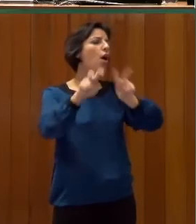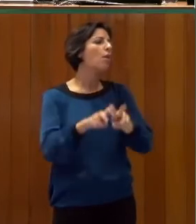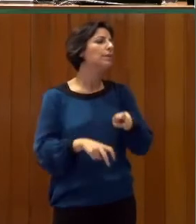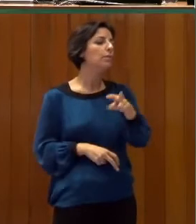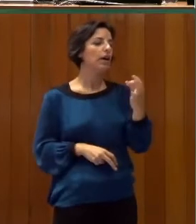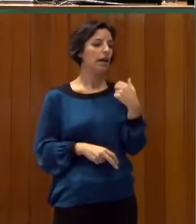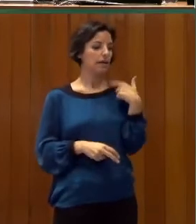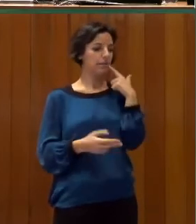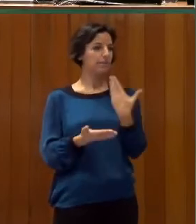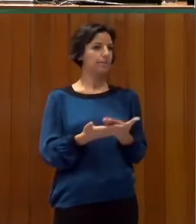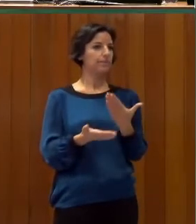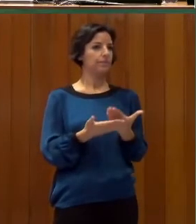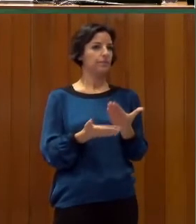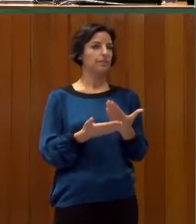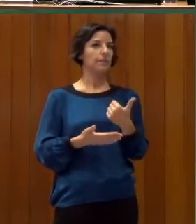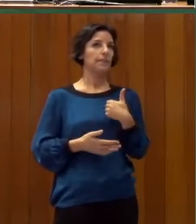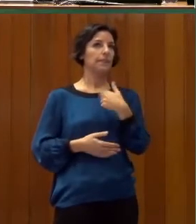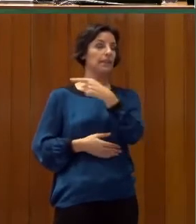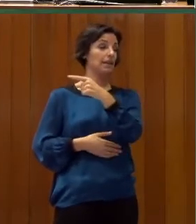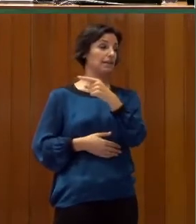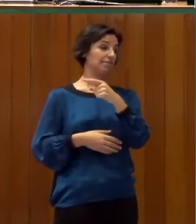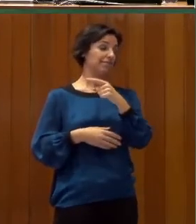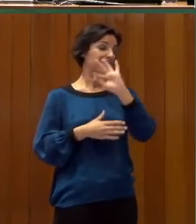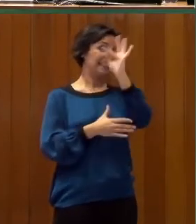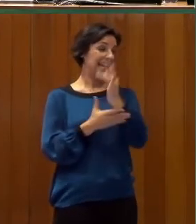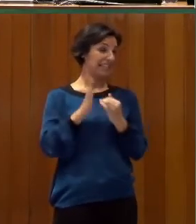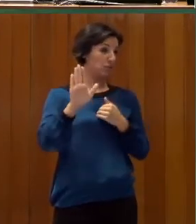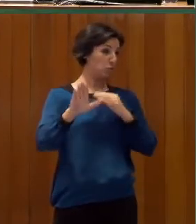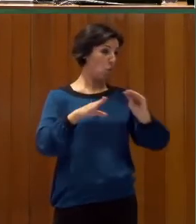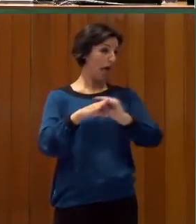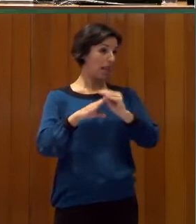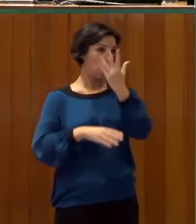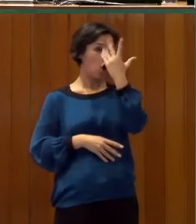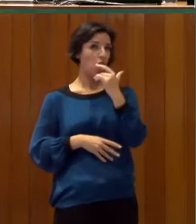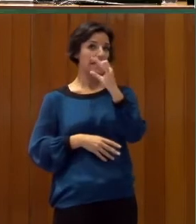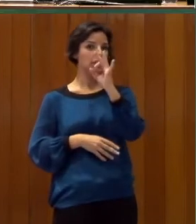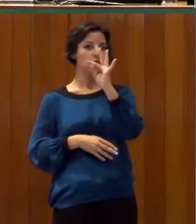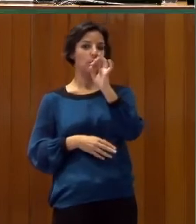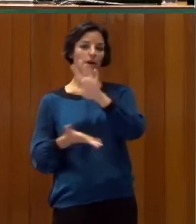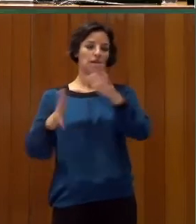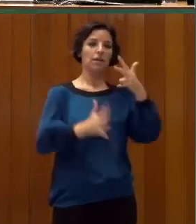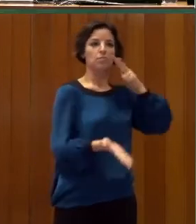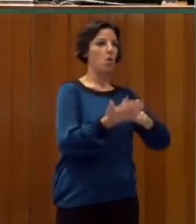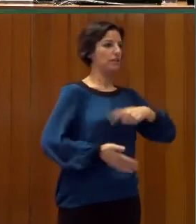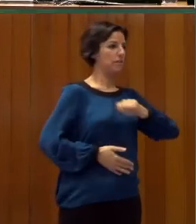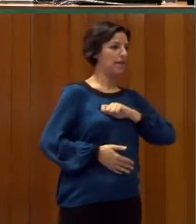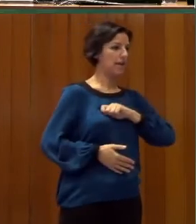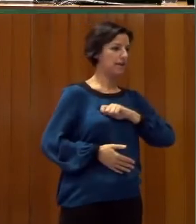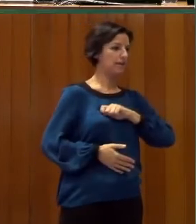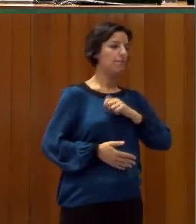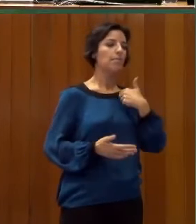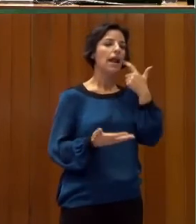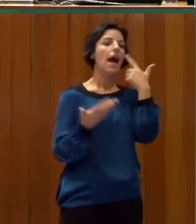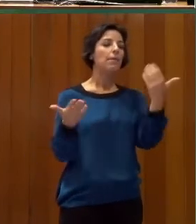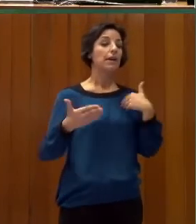validar la versión española del test Stroop de alcohol diseñado para evaluar el sesgo atencional